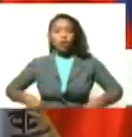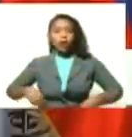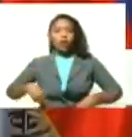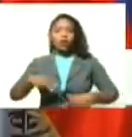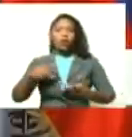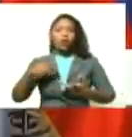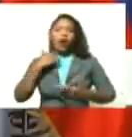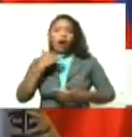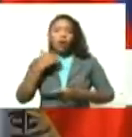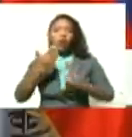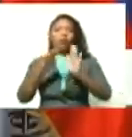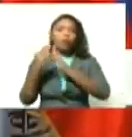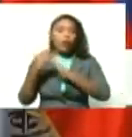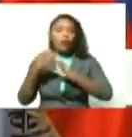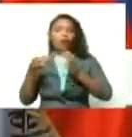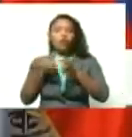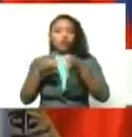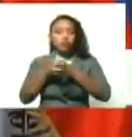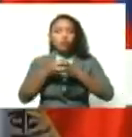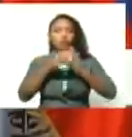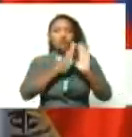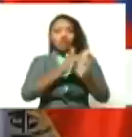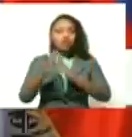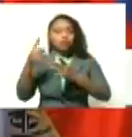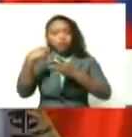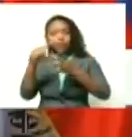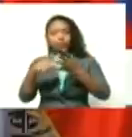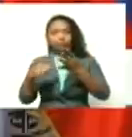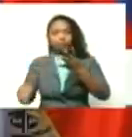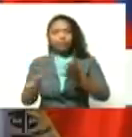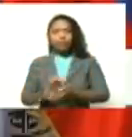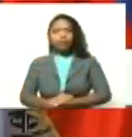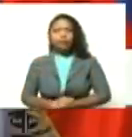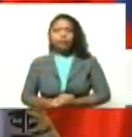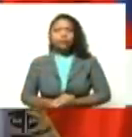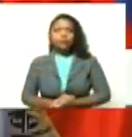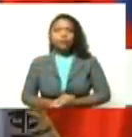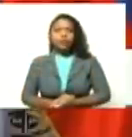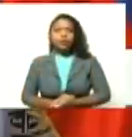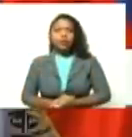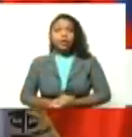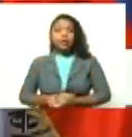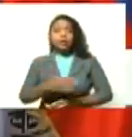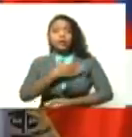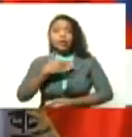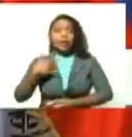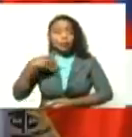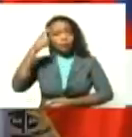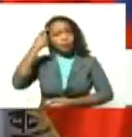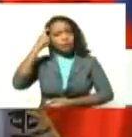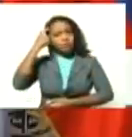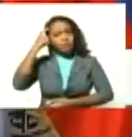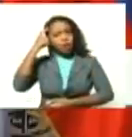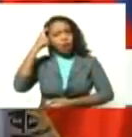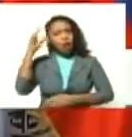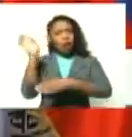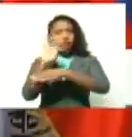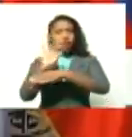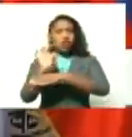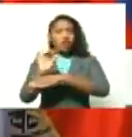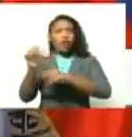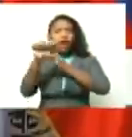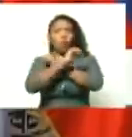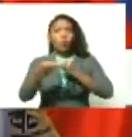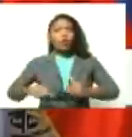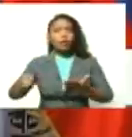comunes, delincuencia organizada, etcétera. Entonces queremos recordar que los funcionarios de la Guardia Nacional